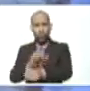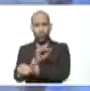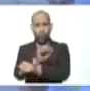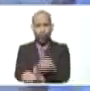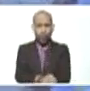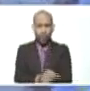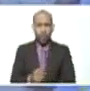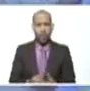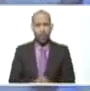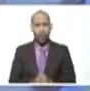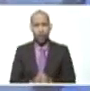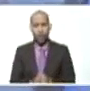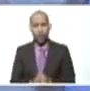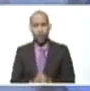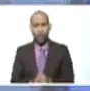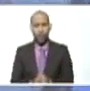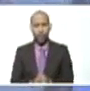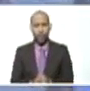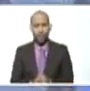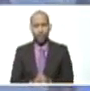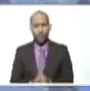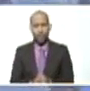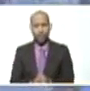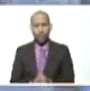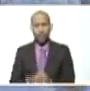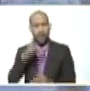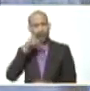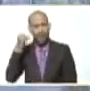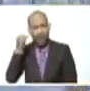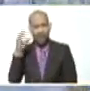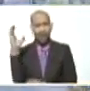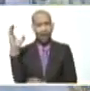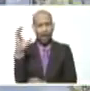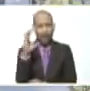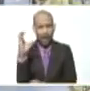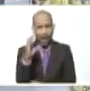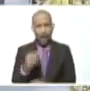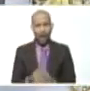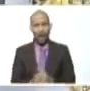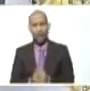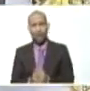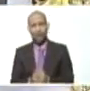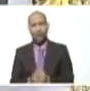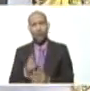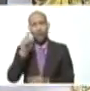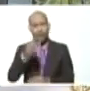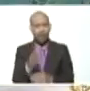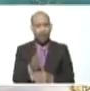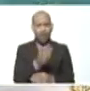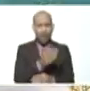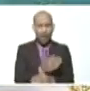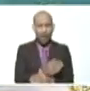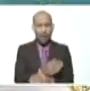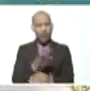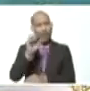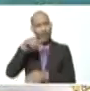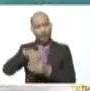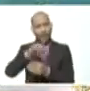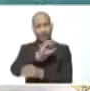Gregorio en Isnotú, en París, en Caracas, y lo precedió en el